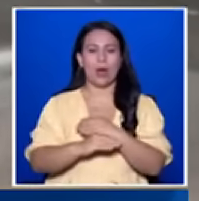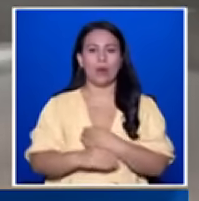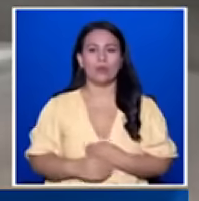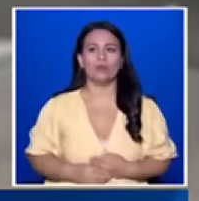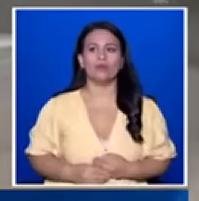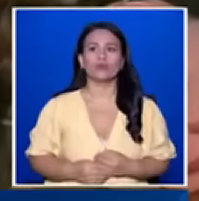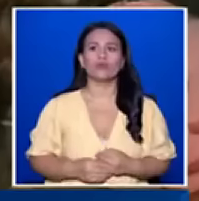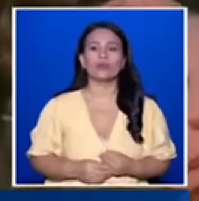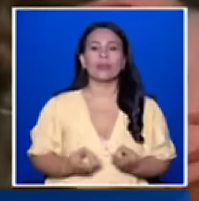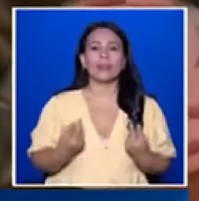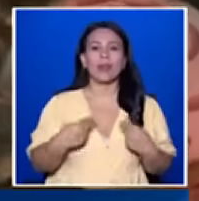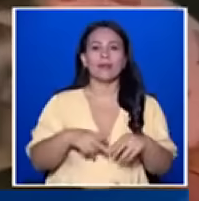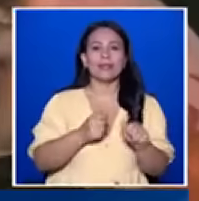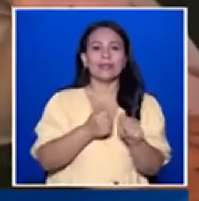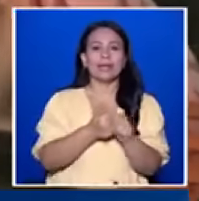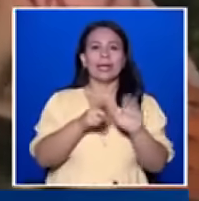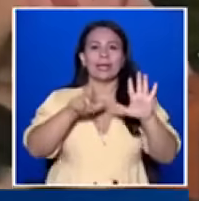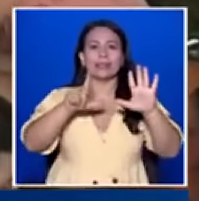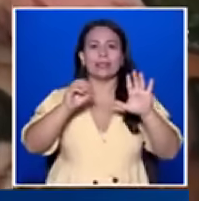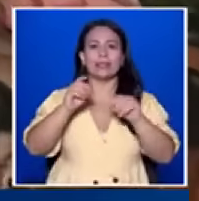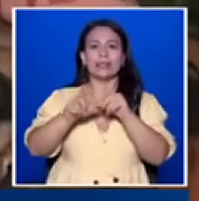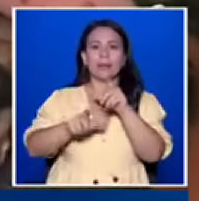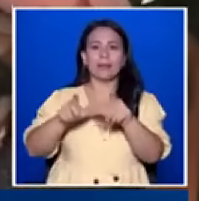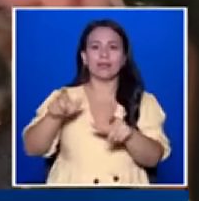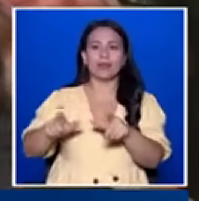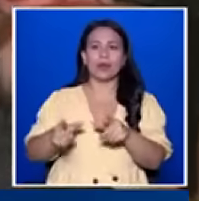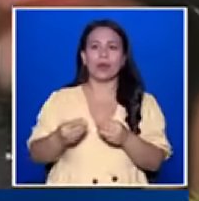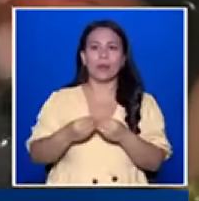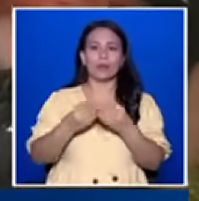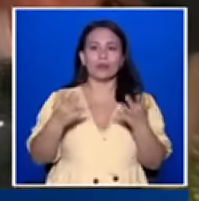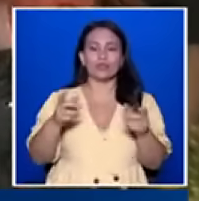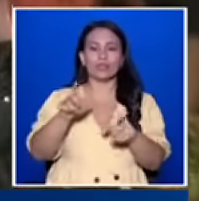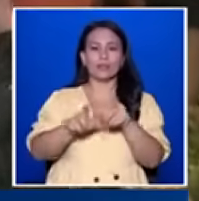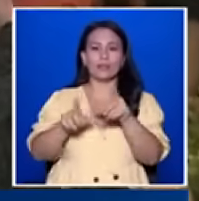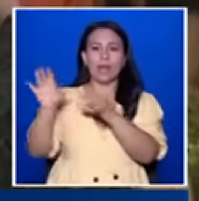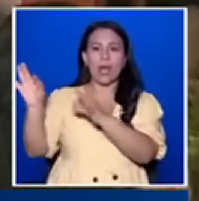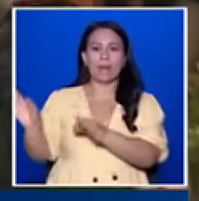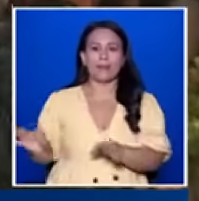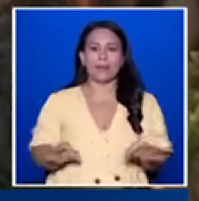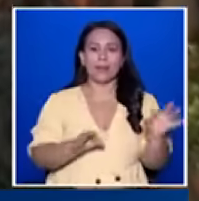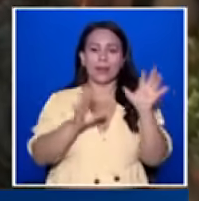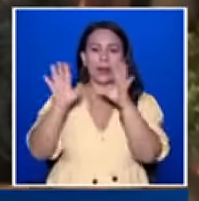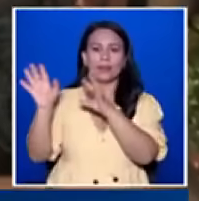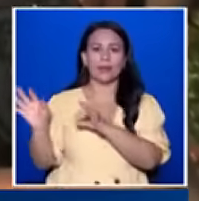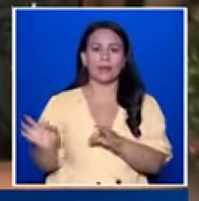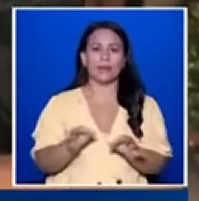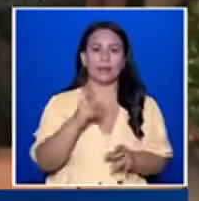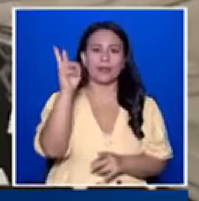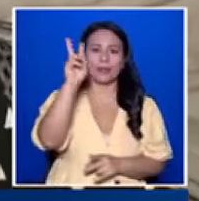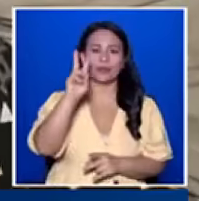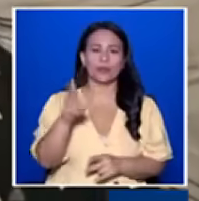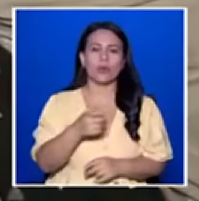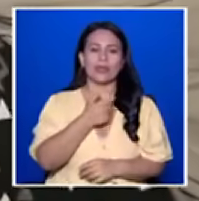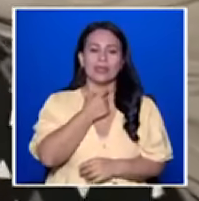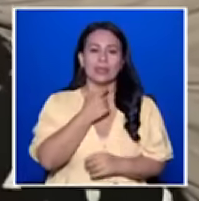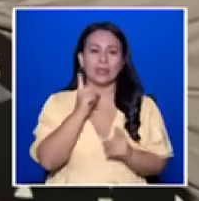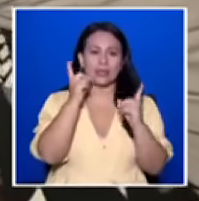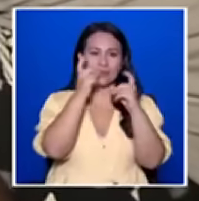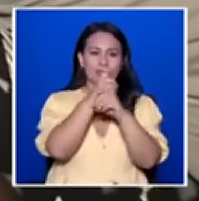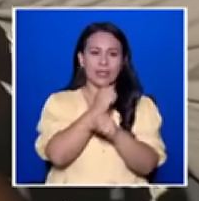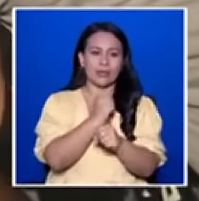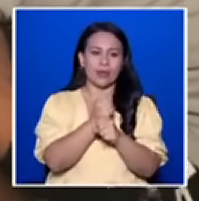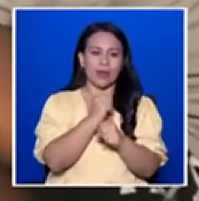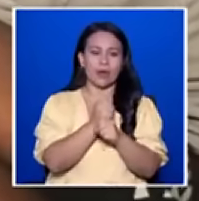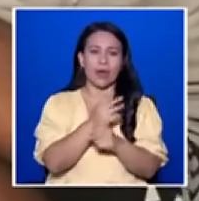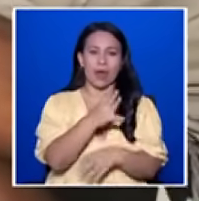se habían asentado cerca de 70 personas, la mayoría de ellas migrantes venezolanos en condición de indigencia. Un operativo en la